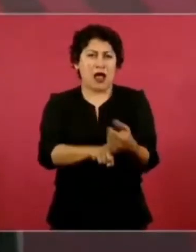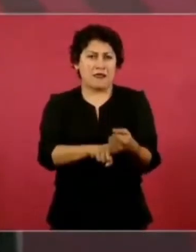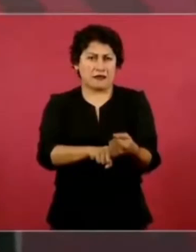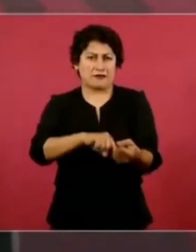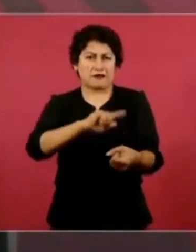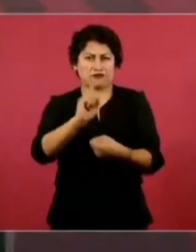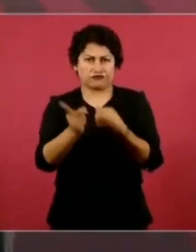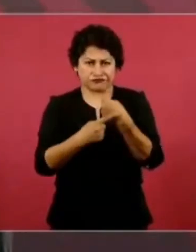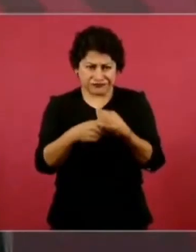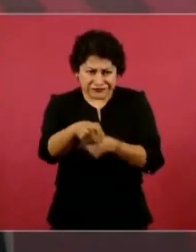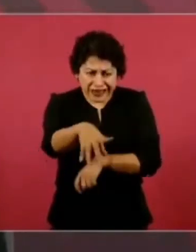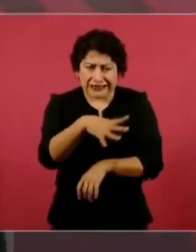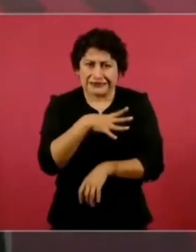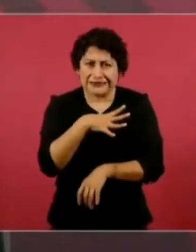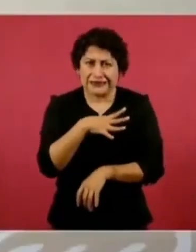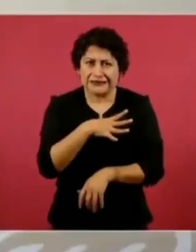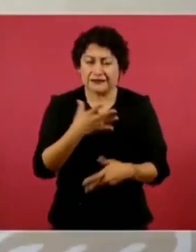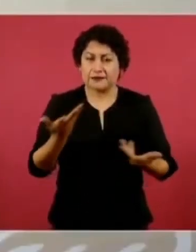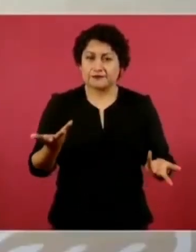Echaron abajo una ley